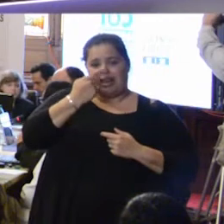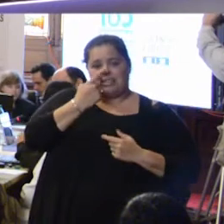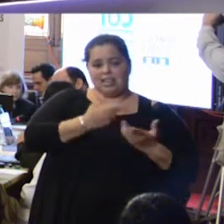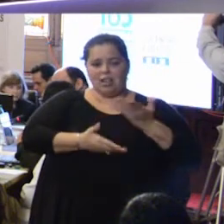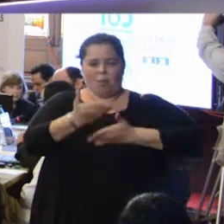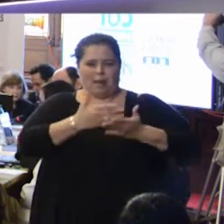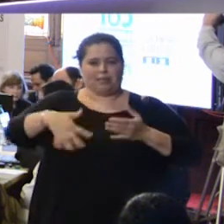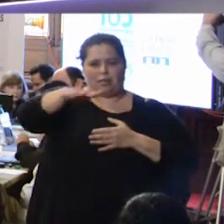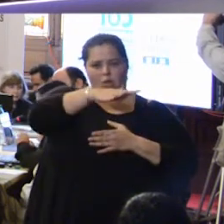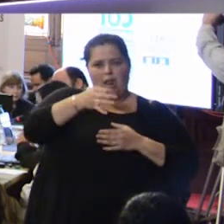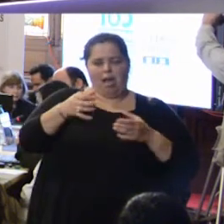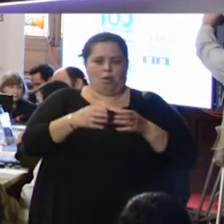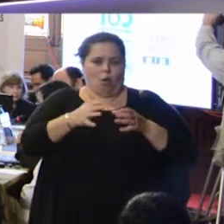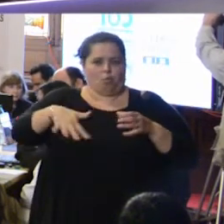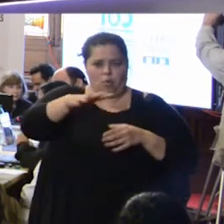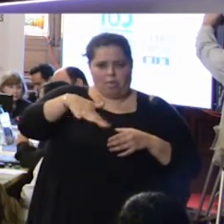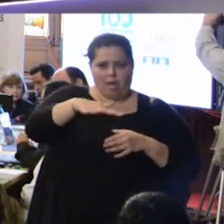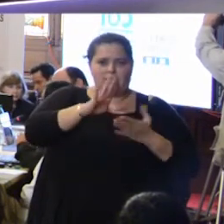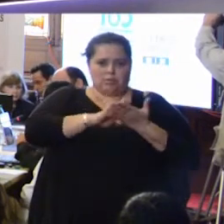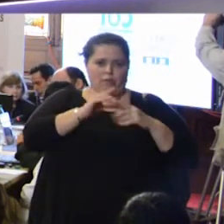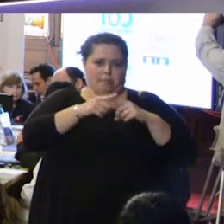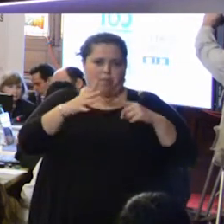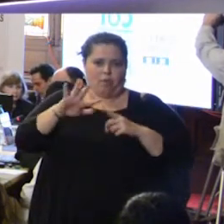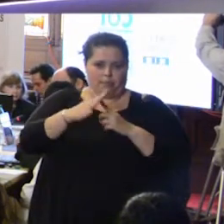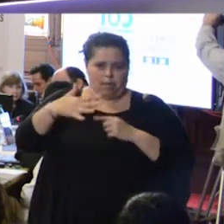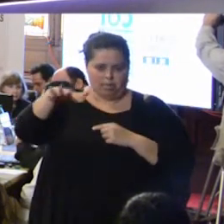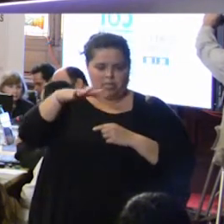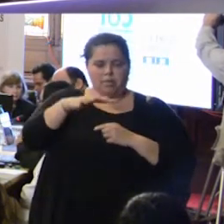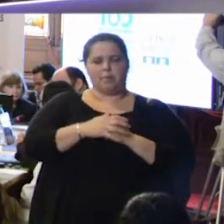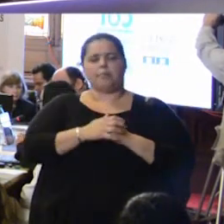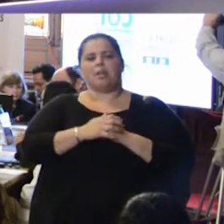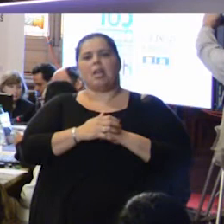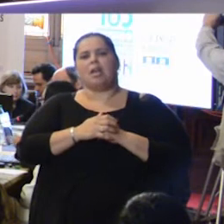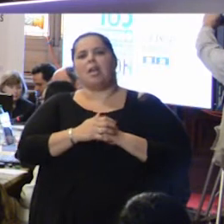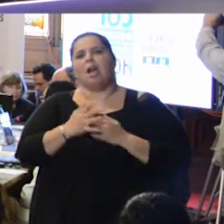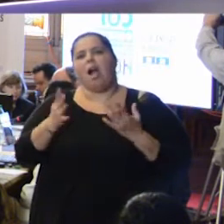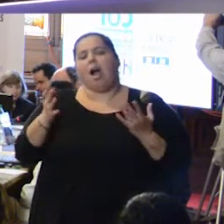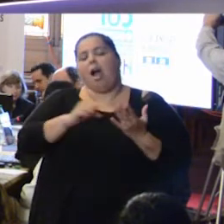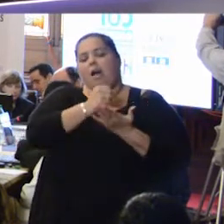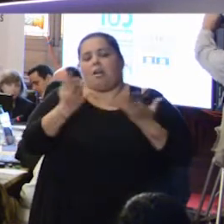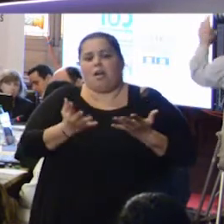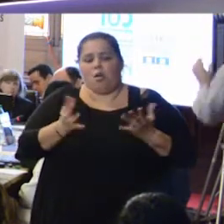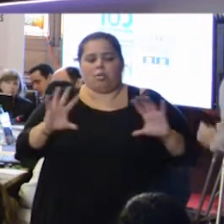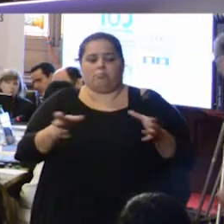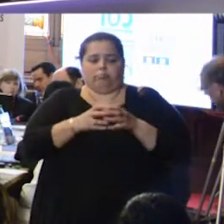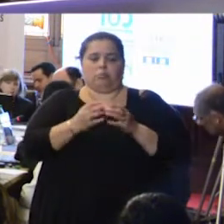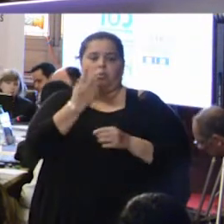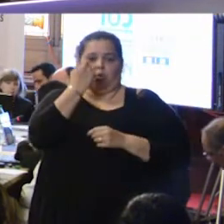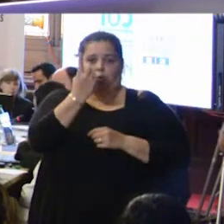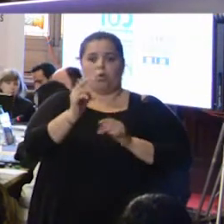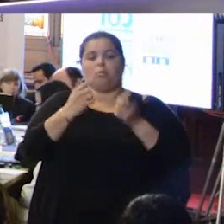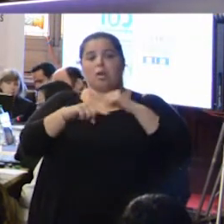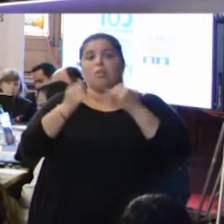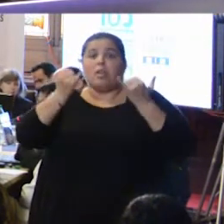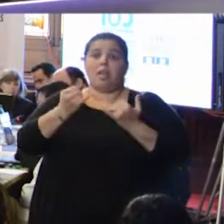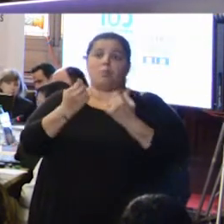en materia ambiental. A la fecha se ha conformado solamente uno, sin embargo tenemos varios en proceso de